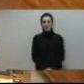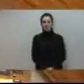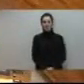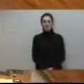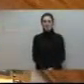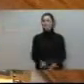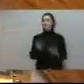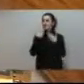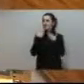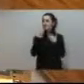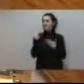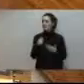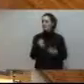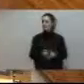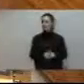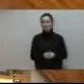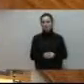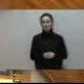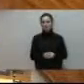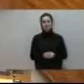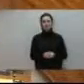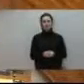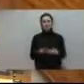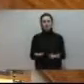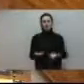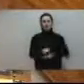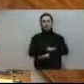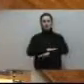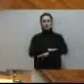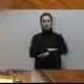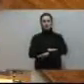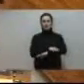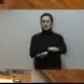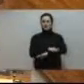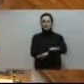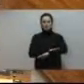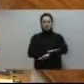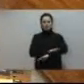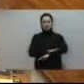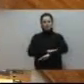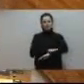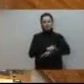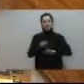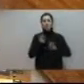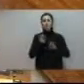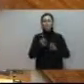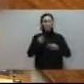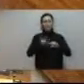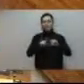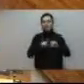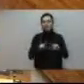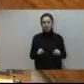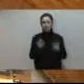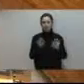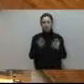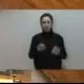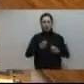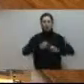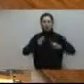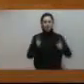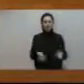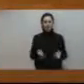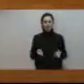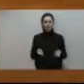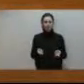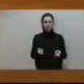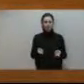Muchas gracias, señor presidente. Al Gobierno del Principado le toca hoy responder